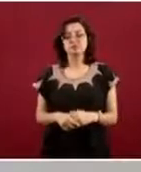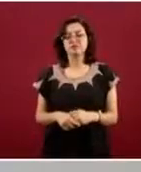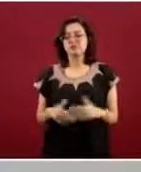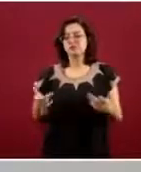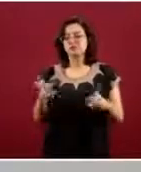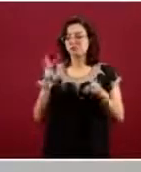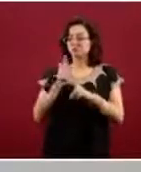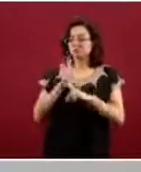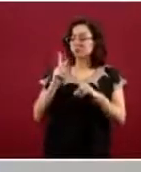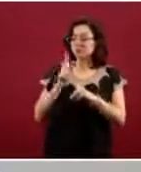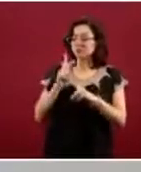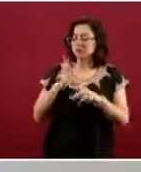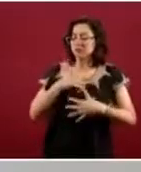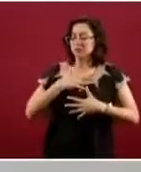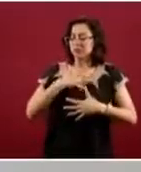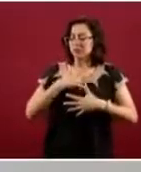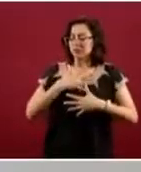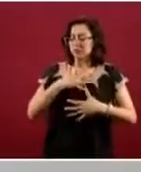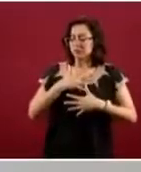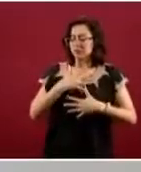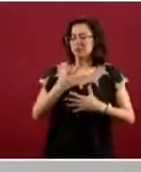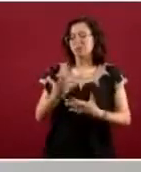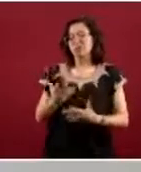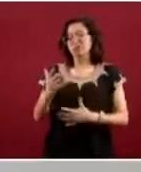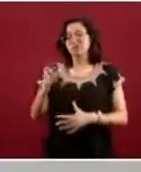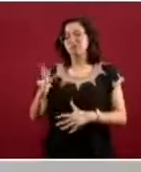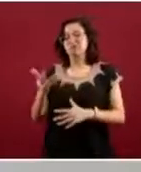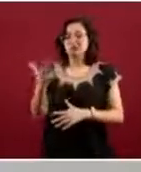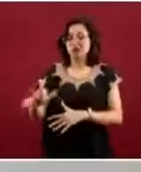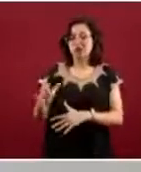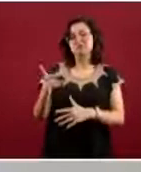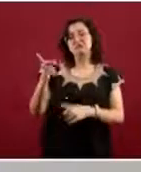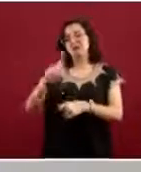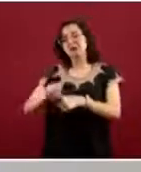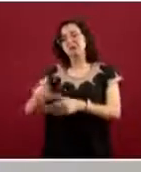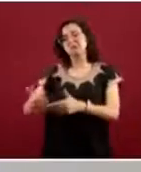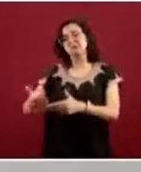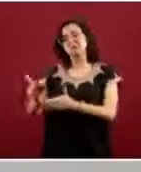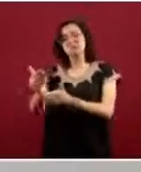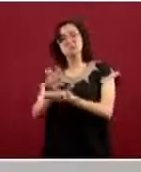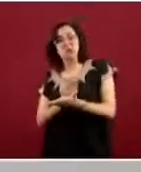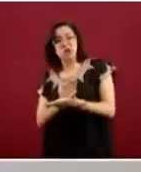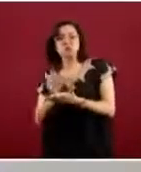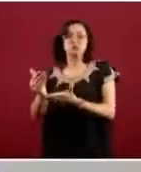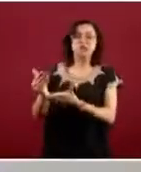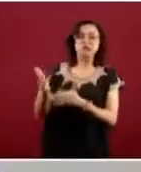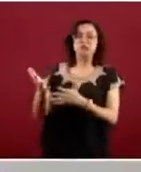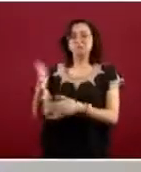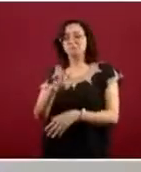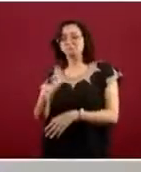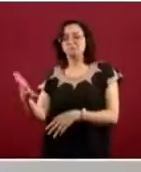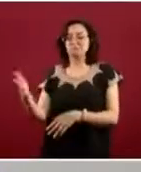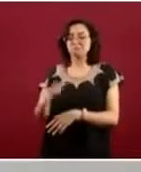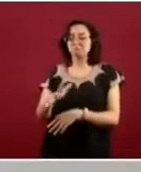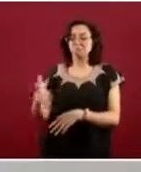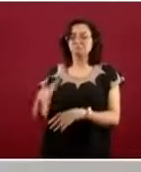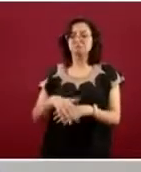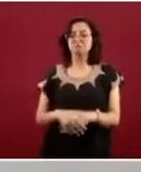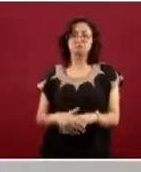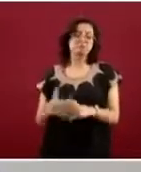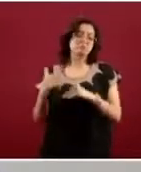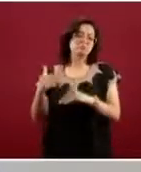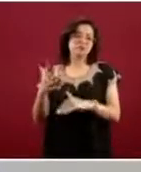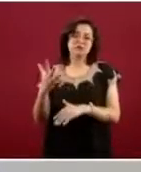la respiración. Lógicamente algunos han durado menos días, otros han durado más, pero el promedio que nos reporta el área de atención médica es de